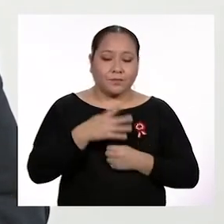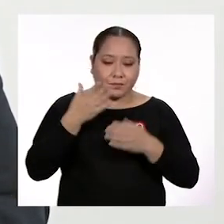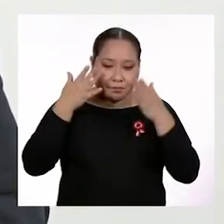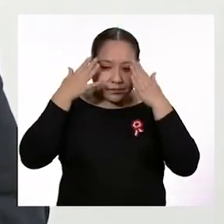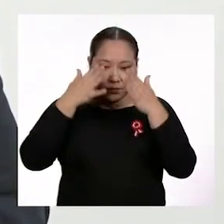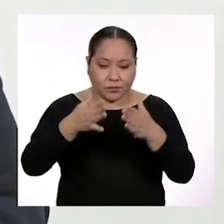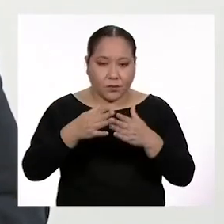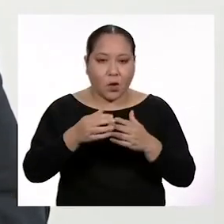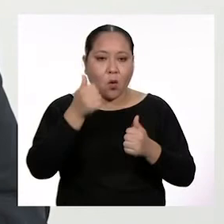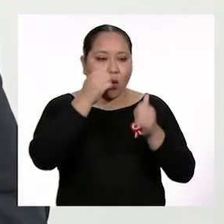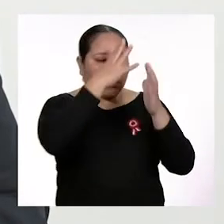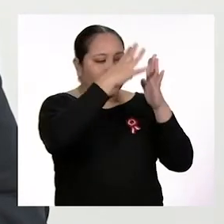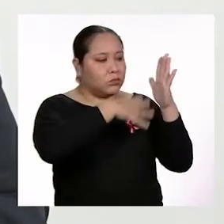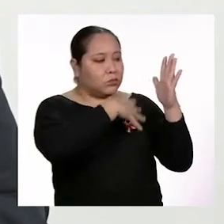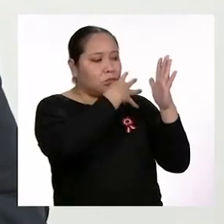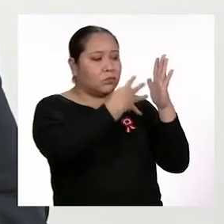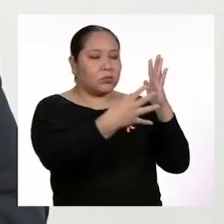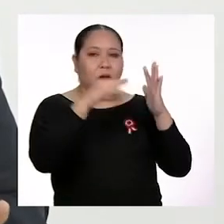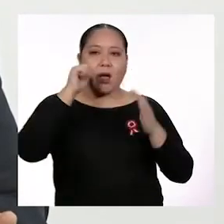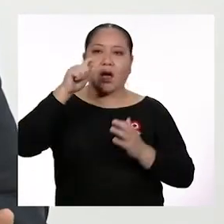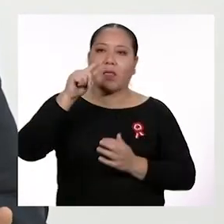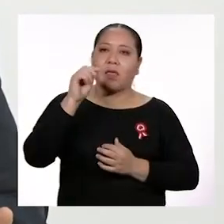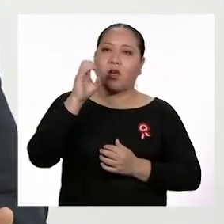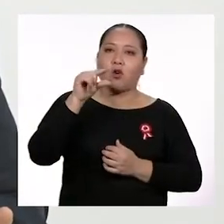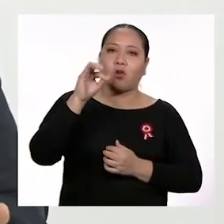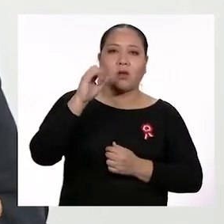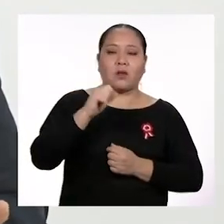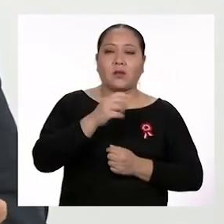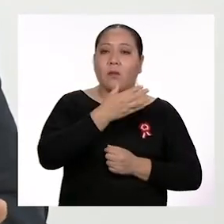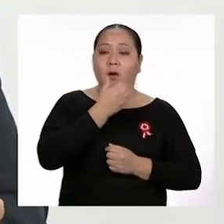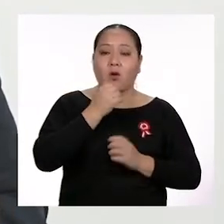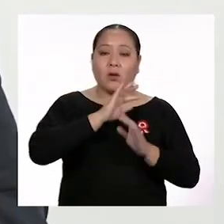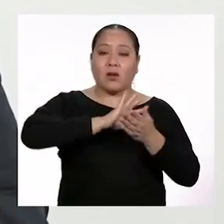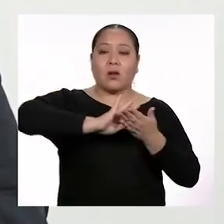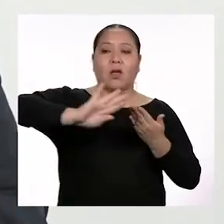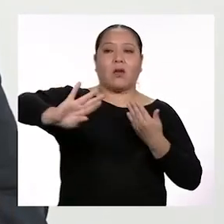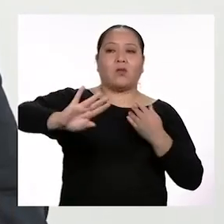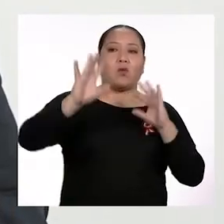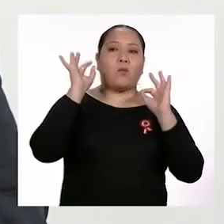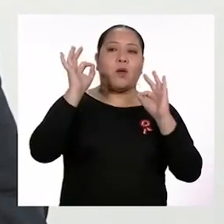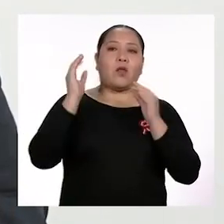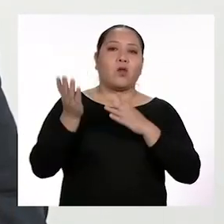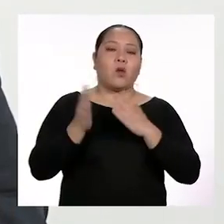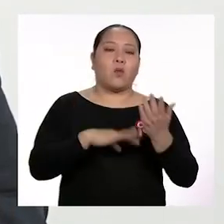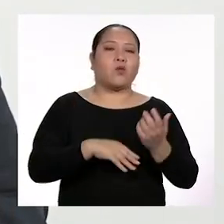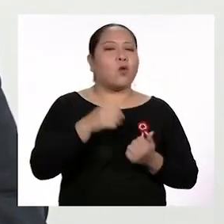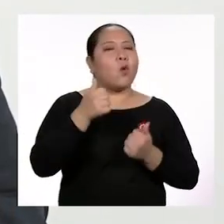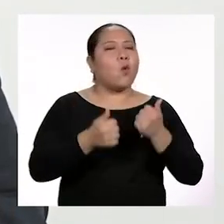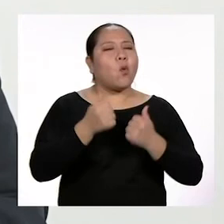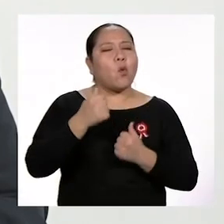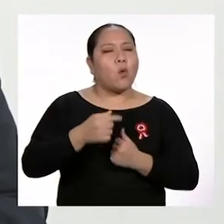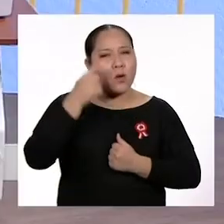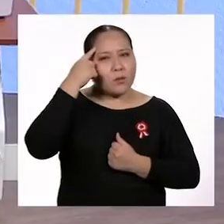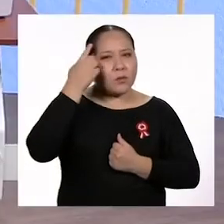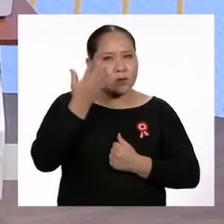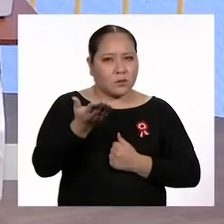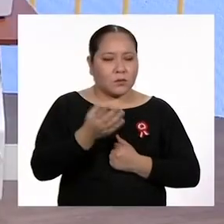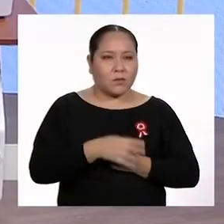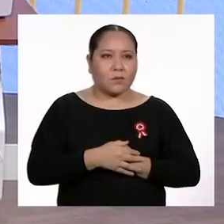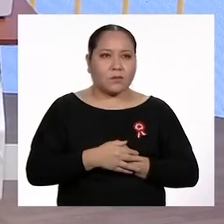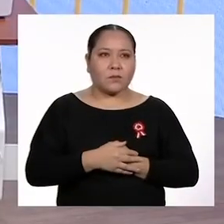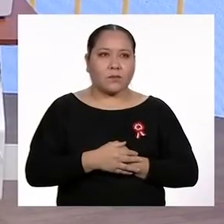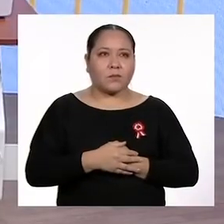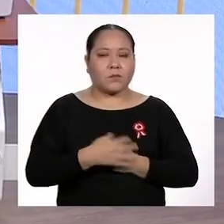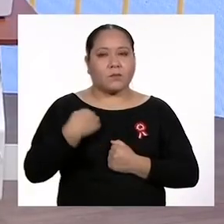cuáles son las categorías que nos mantienen lejos de cualquier riesgo de muerte. ¿Cuáles crees que son esas, Yaremis?